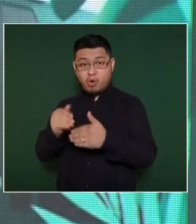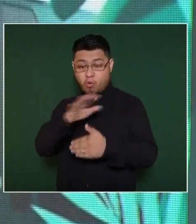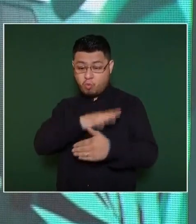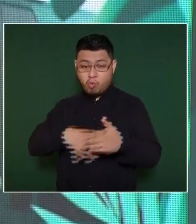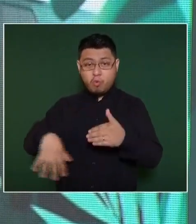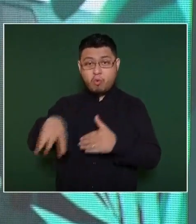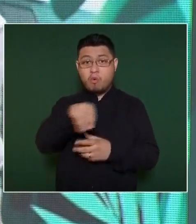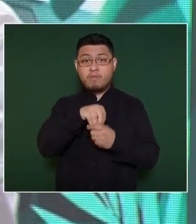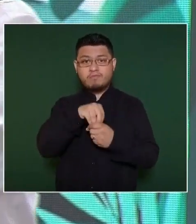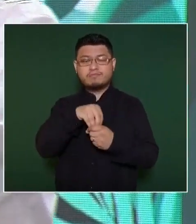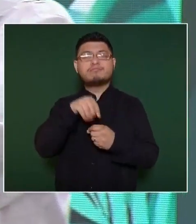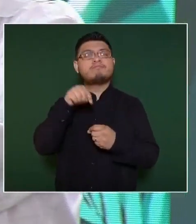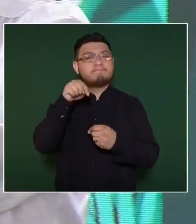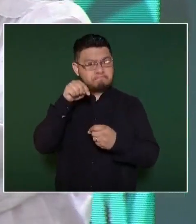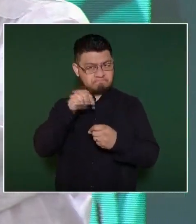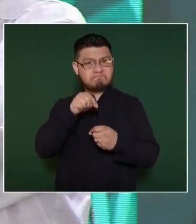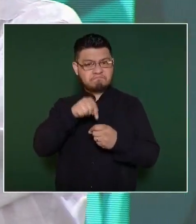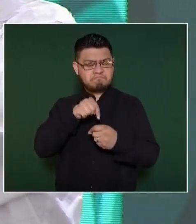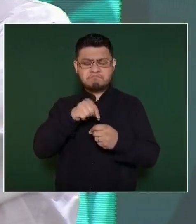No